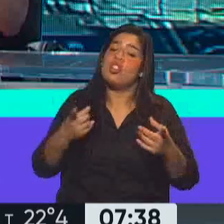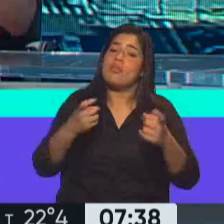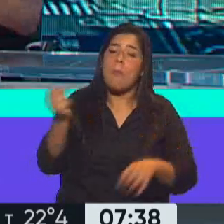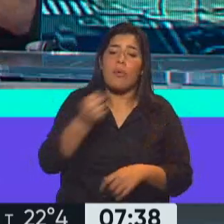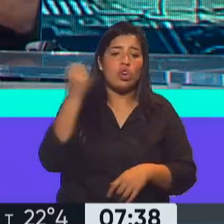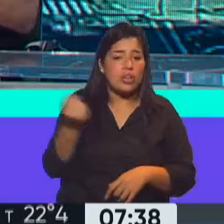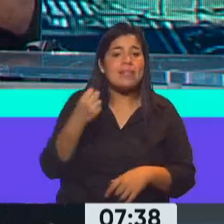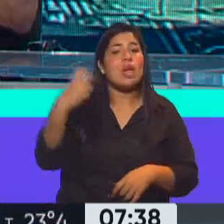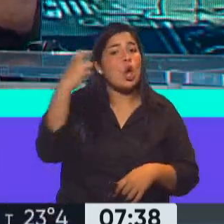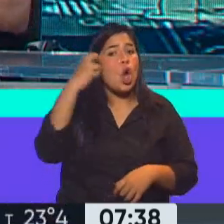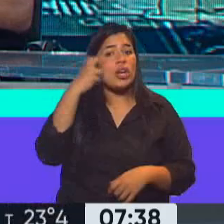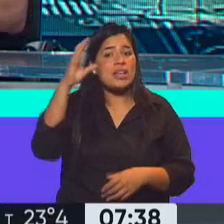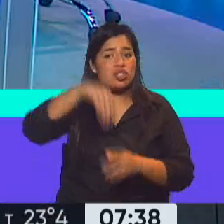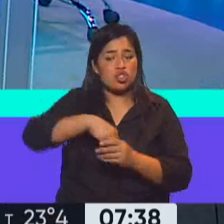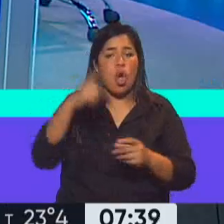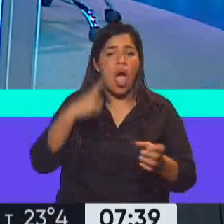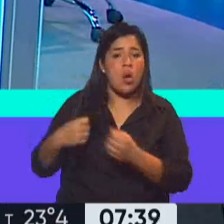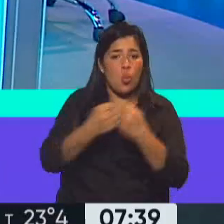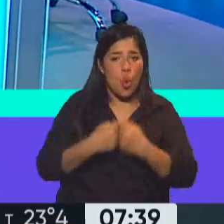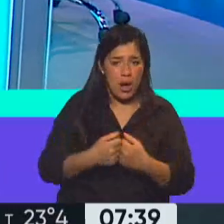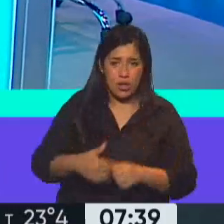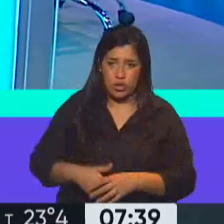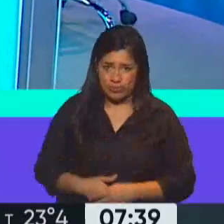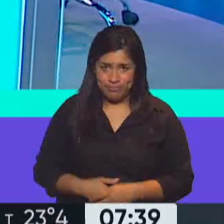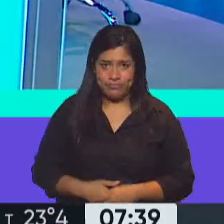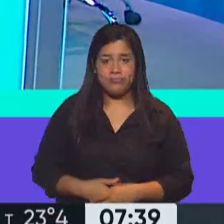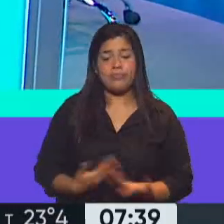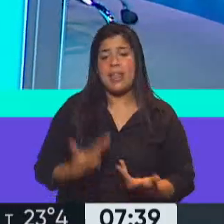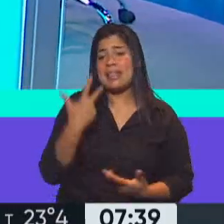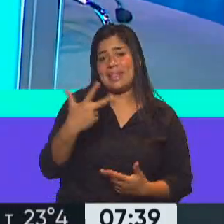Congreso, ¿no? Seguramente de eso es lo que estábamos hablando en función del respaldo de estos tres mandatarios provinciales que responden en la UCR.